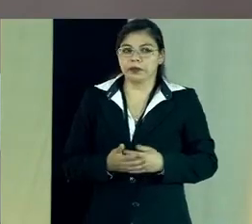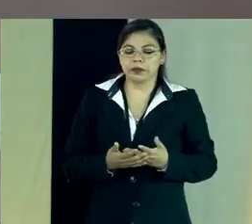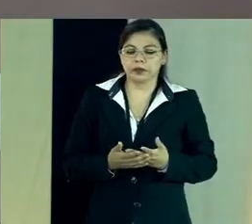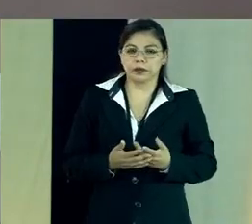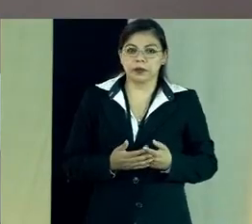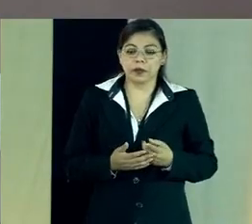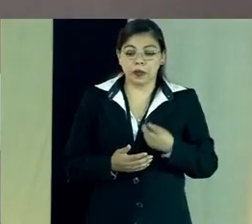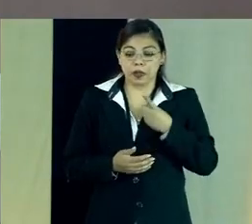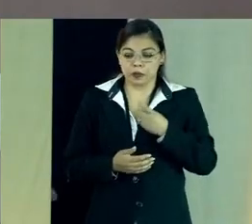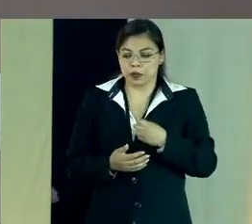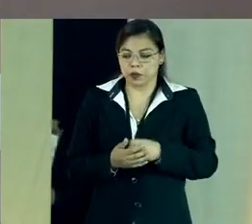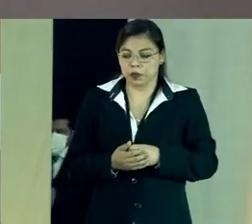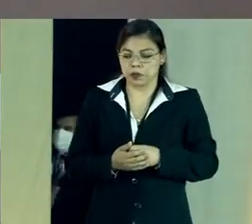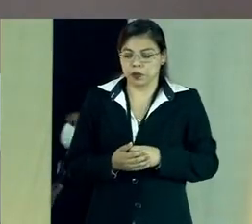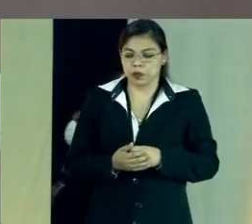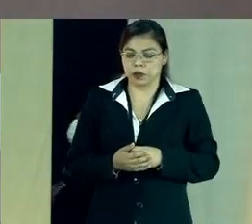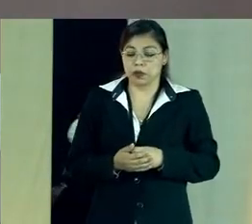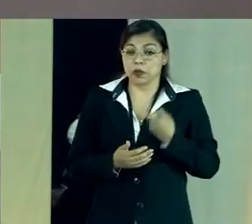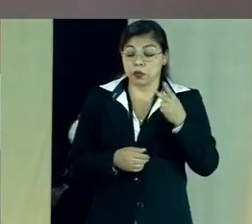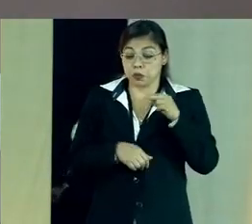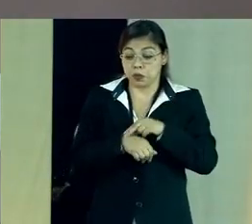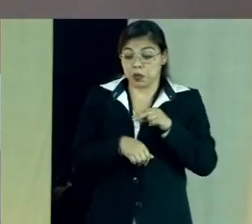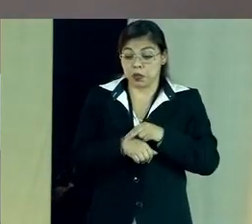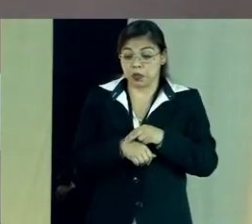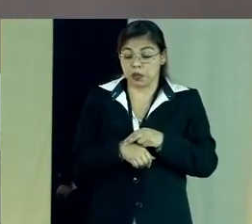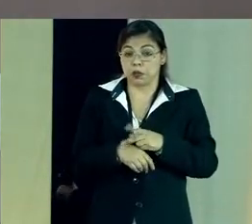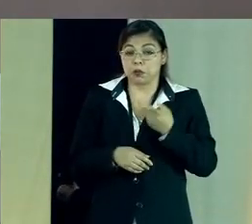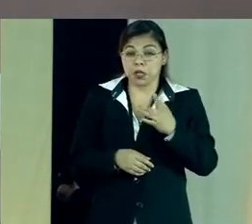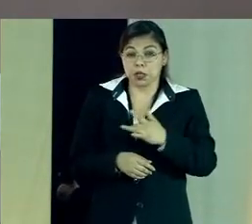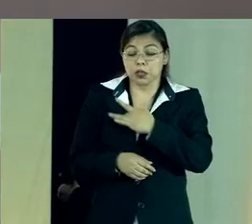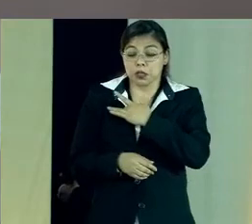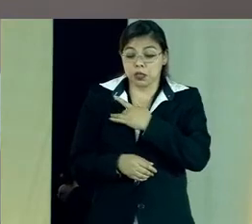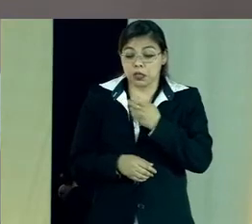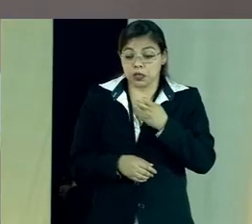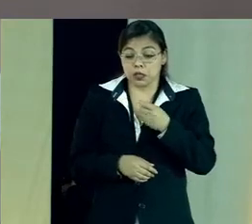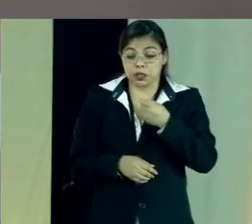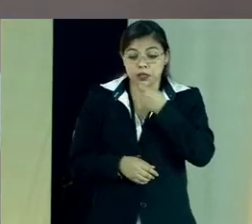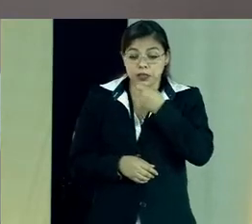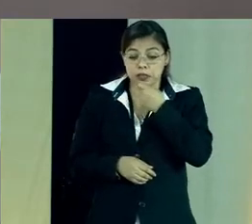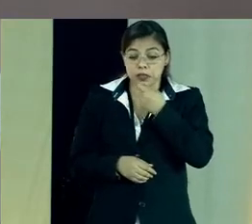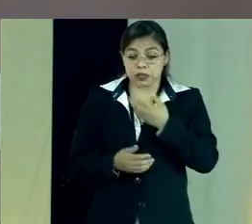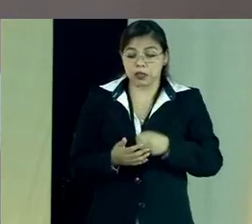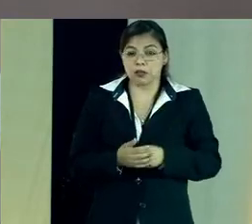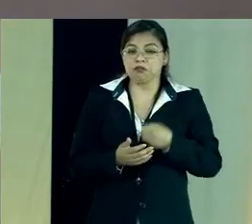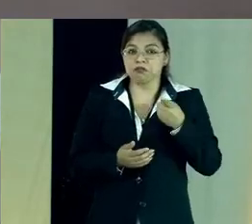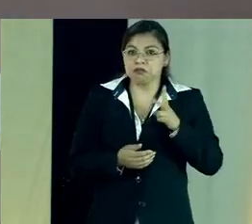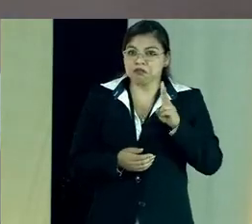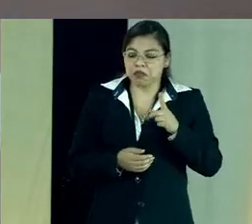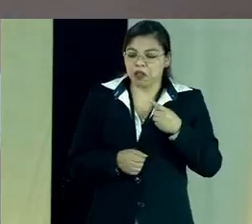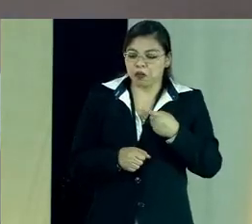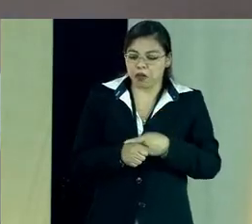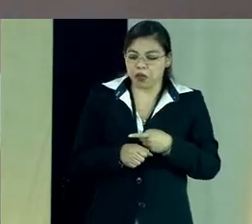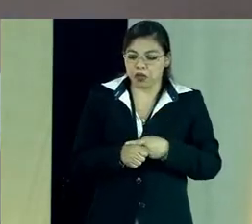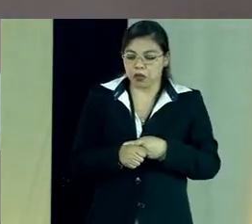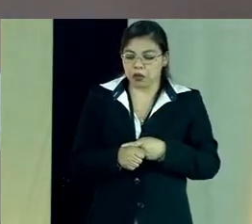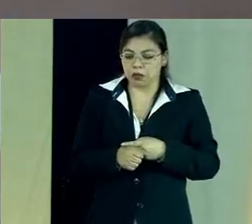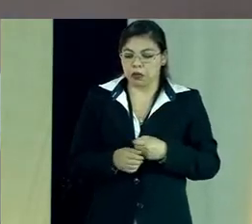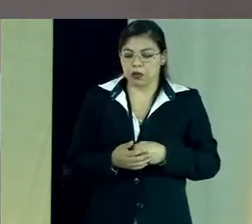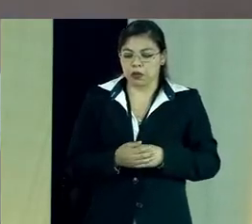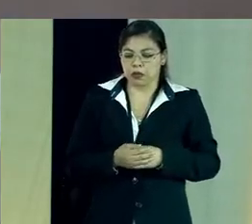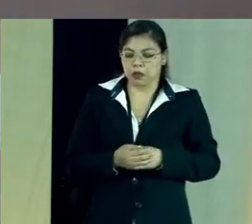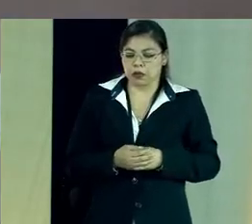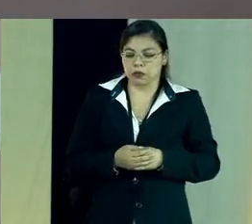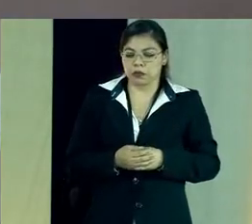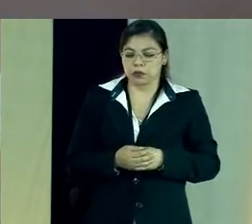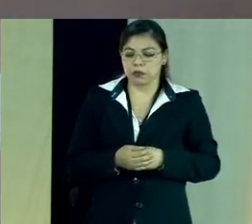dijo sin rodeos los médicos trataban los síntomas de una epidemia en realizada pero mundial y